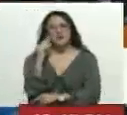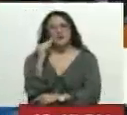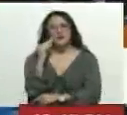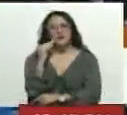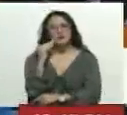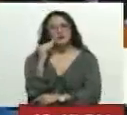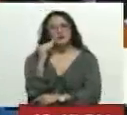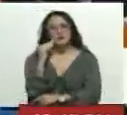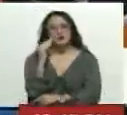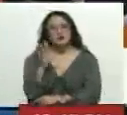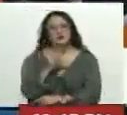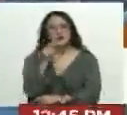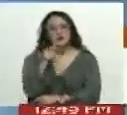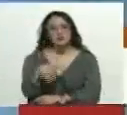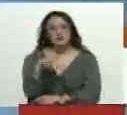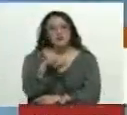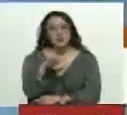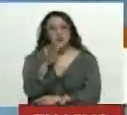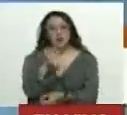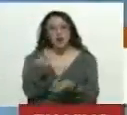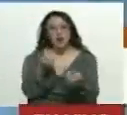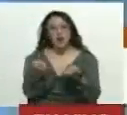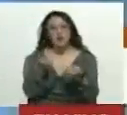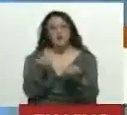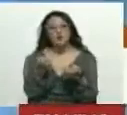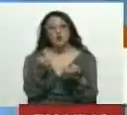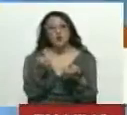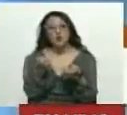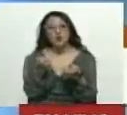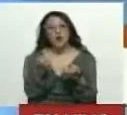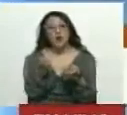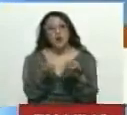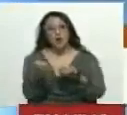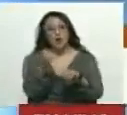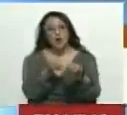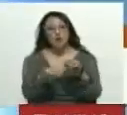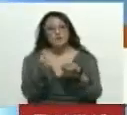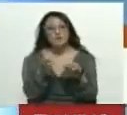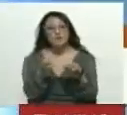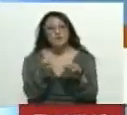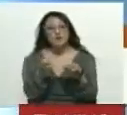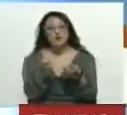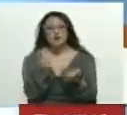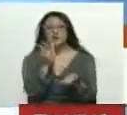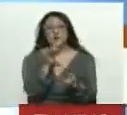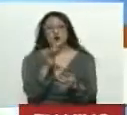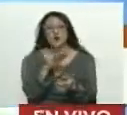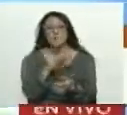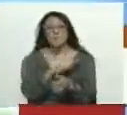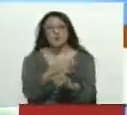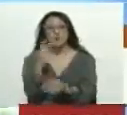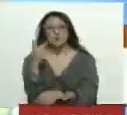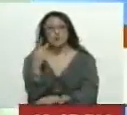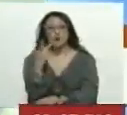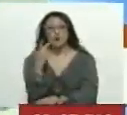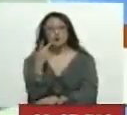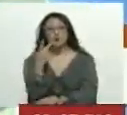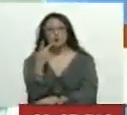si el pueblo no tiene el control de la economía no tendrá tampoco el poder político